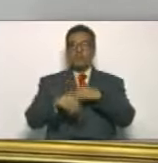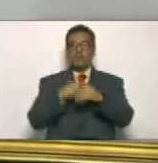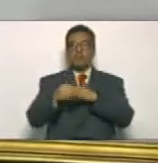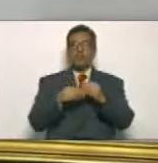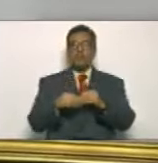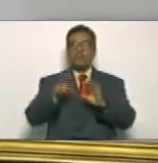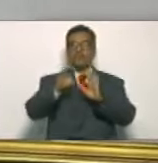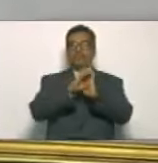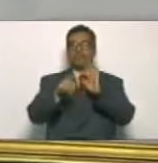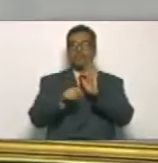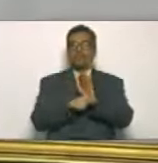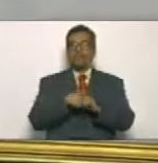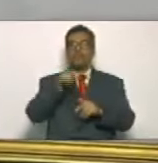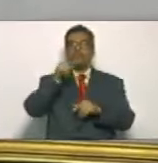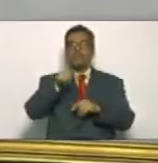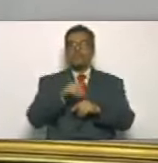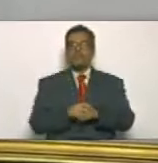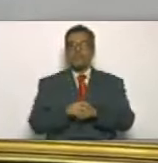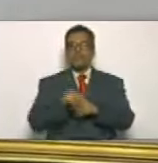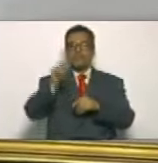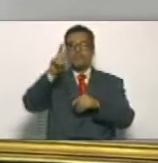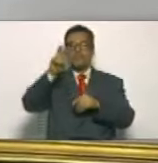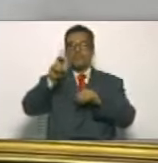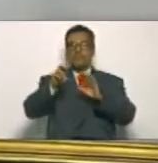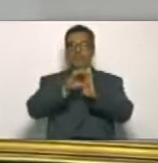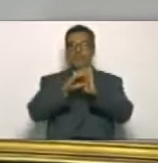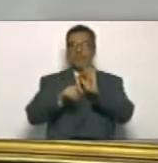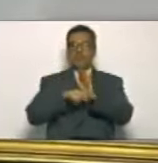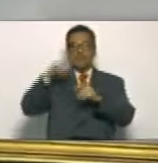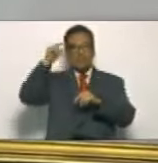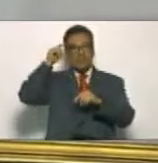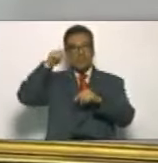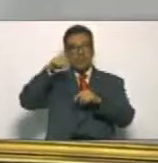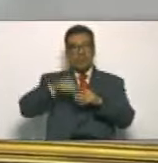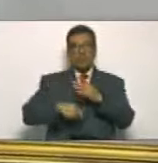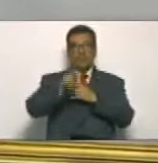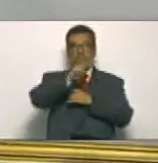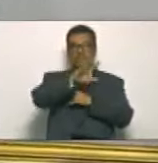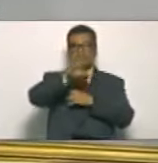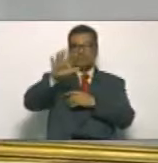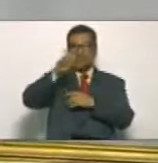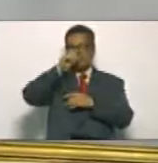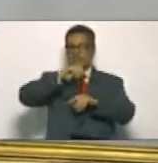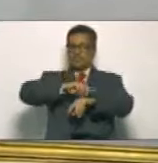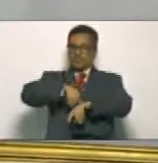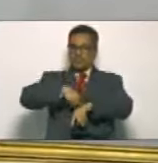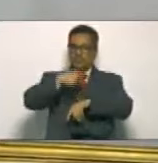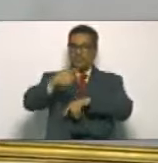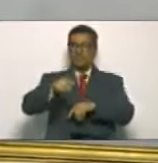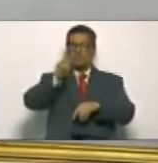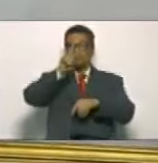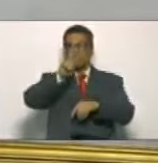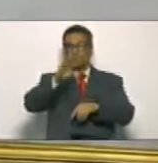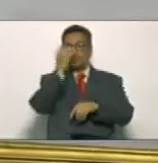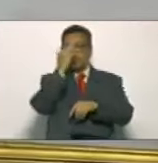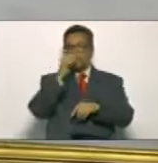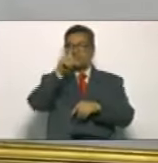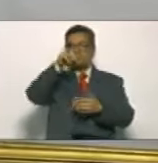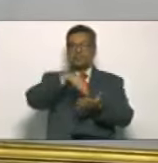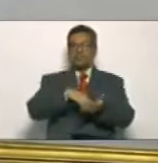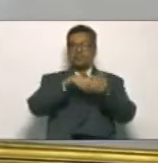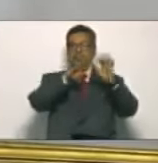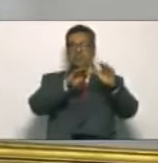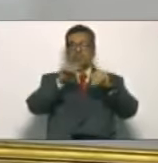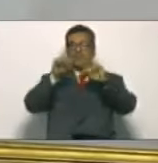una constituyente y con ella una nueva constitución. Hoy, 25 años después de aquel 2 de